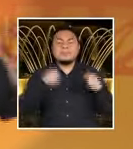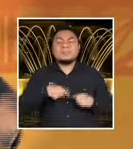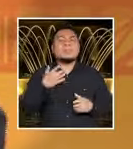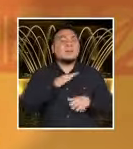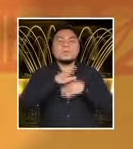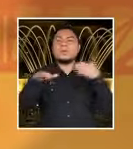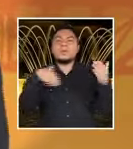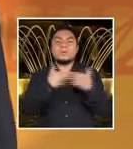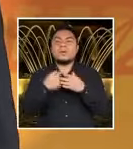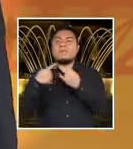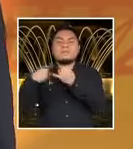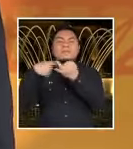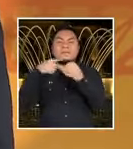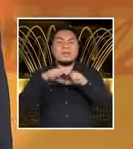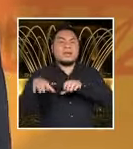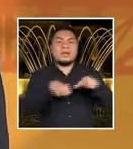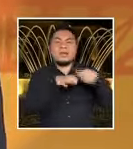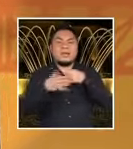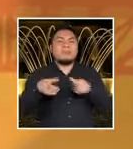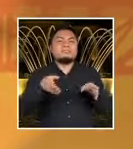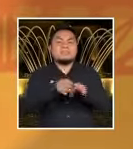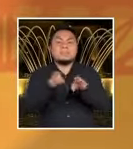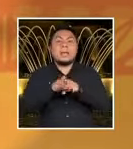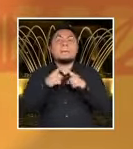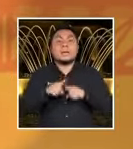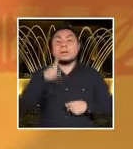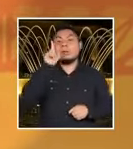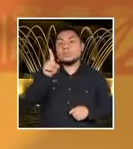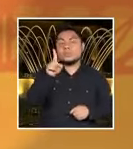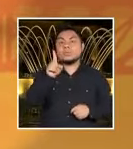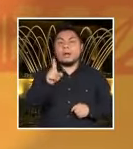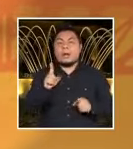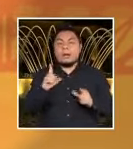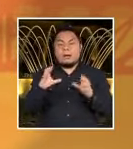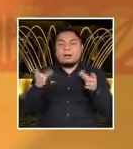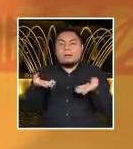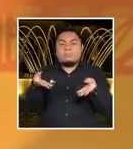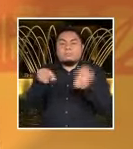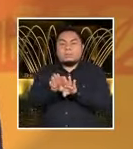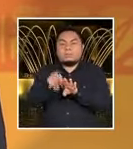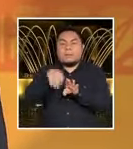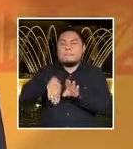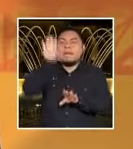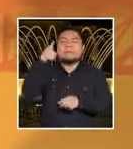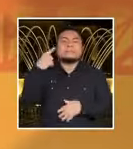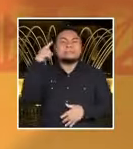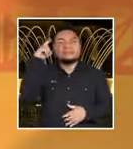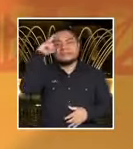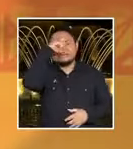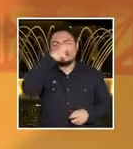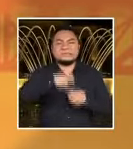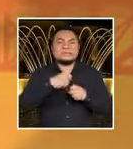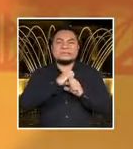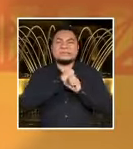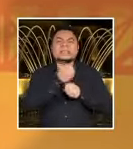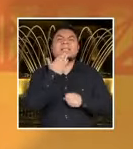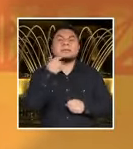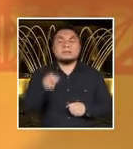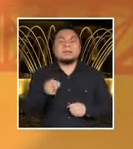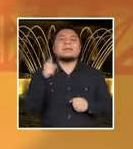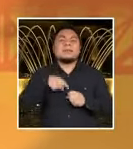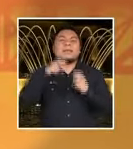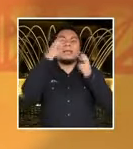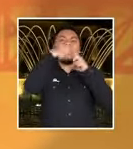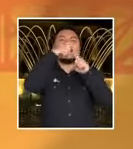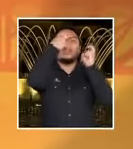completo en todas las actividades, una de las actividades que más ha sentido afectado, sin duda alguna, es el sector